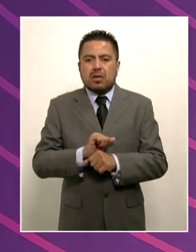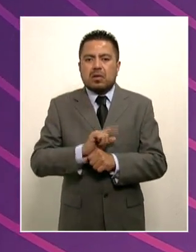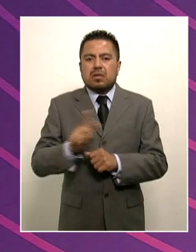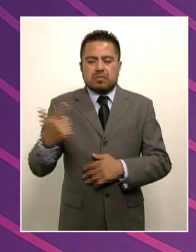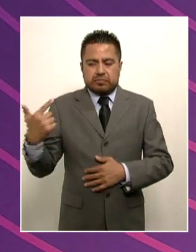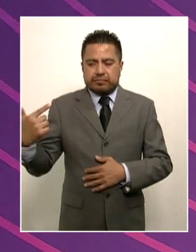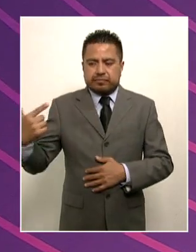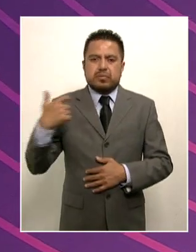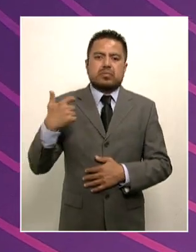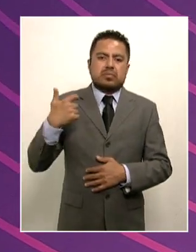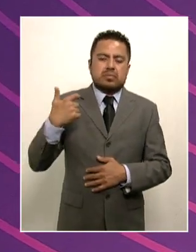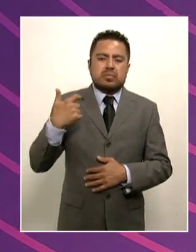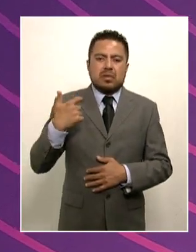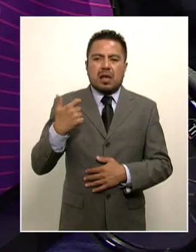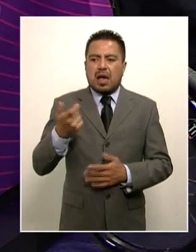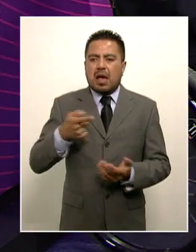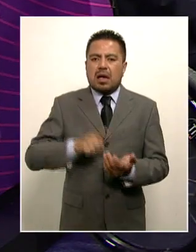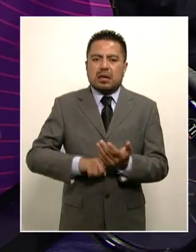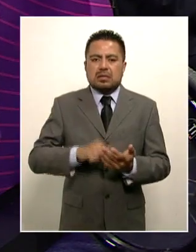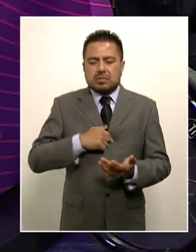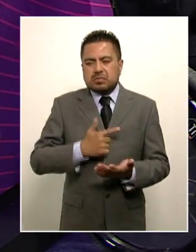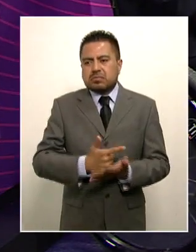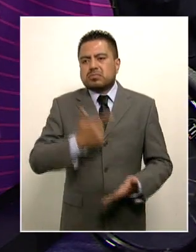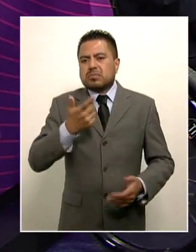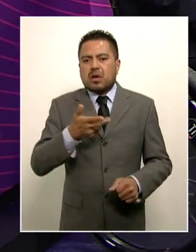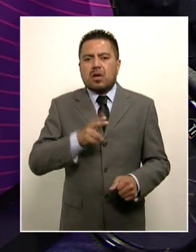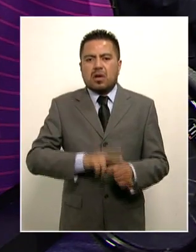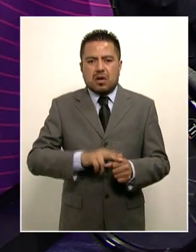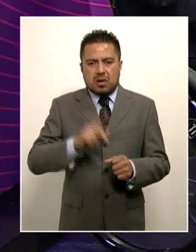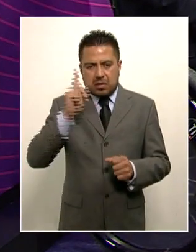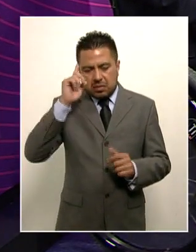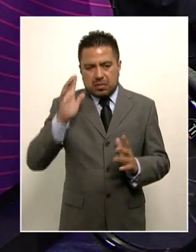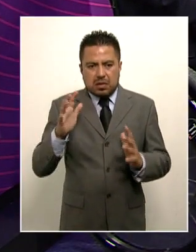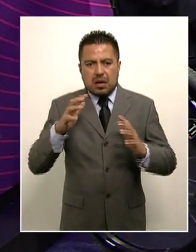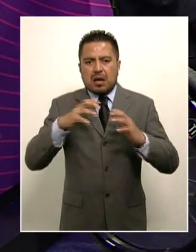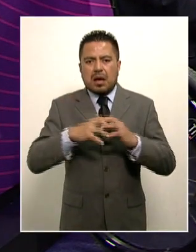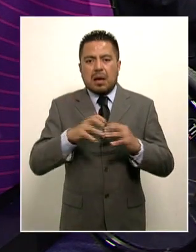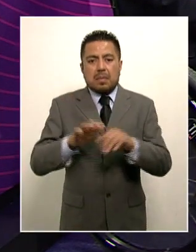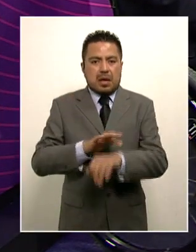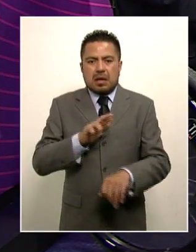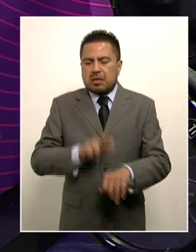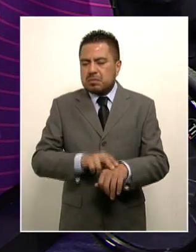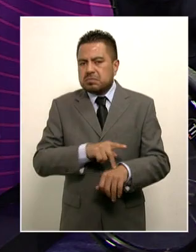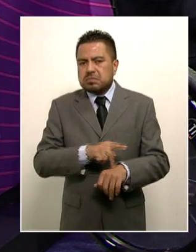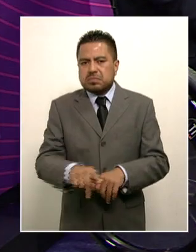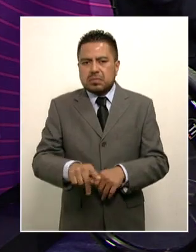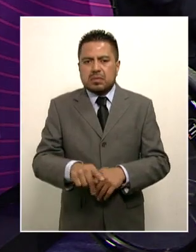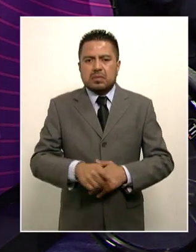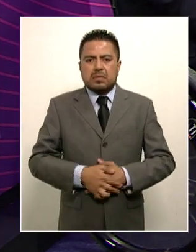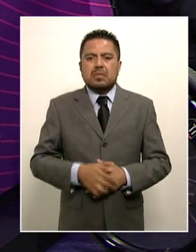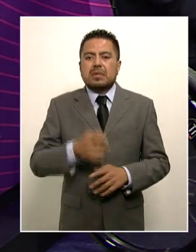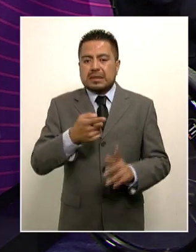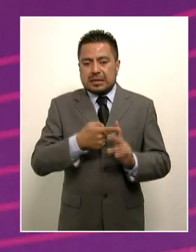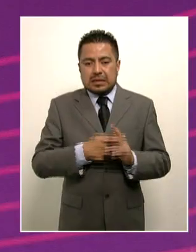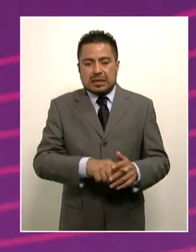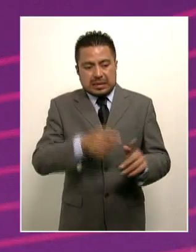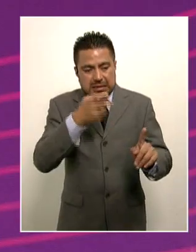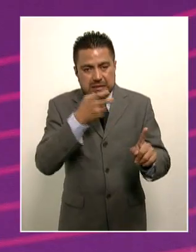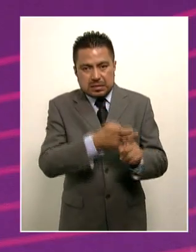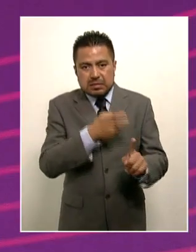balazo y quedó con una lesión medular relativamente alta. A partir de